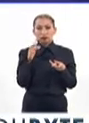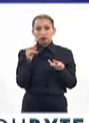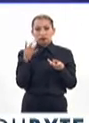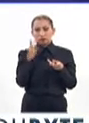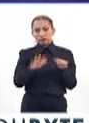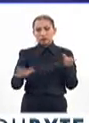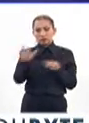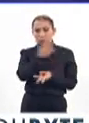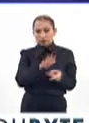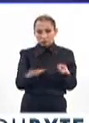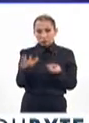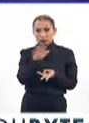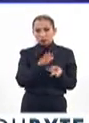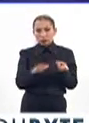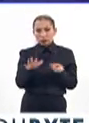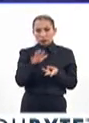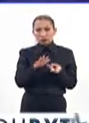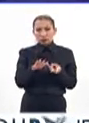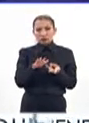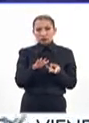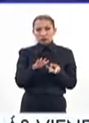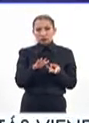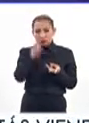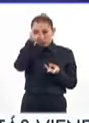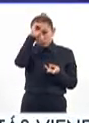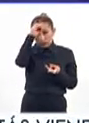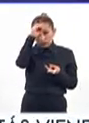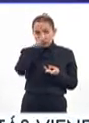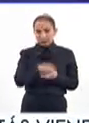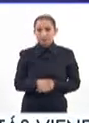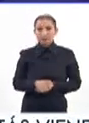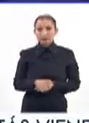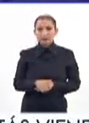El sector de minería.